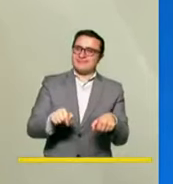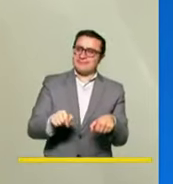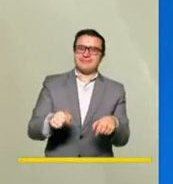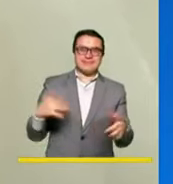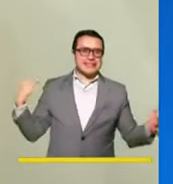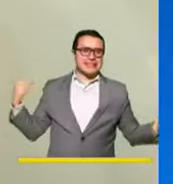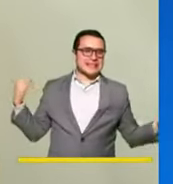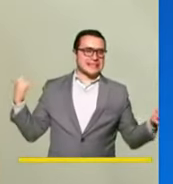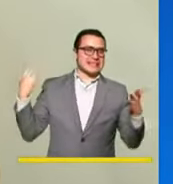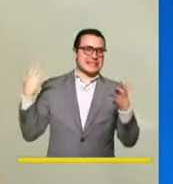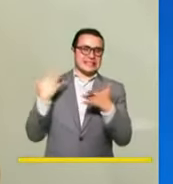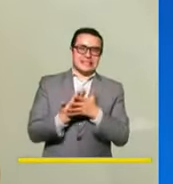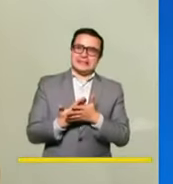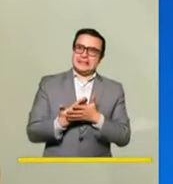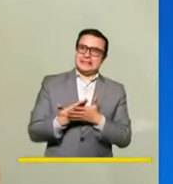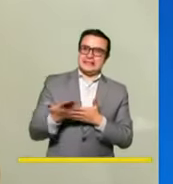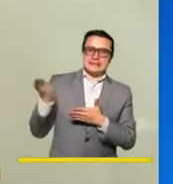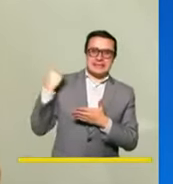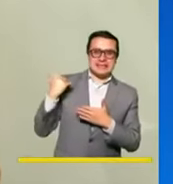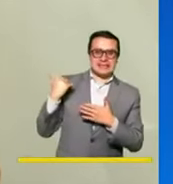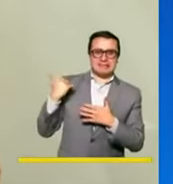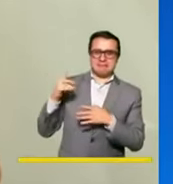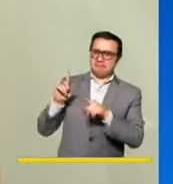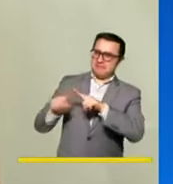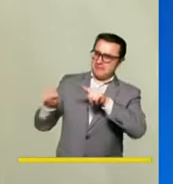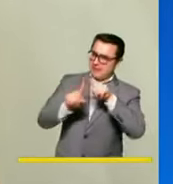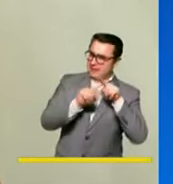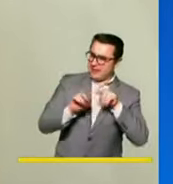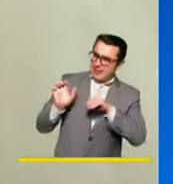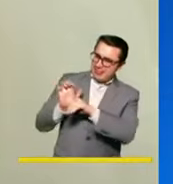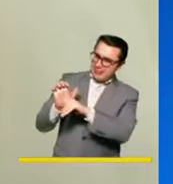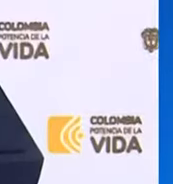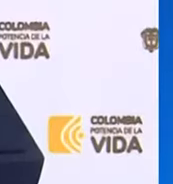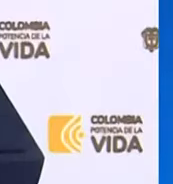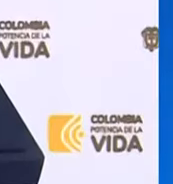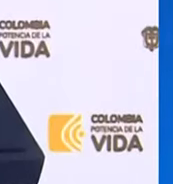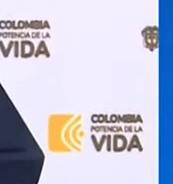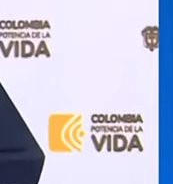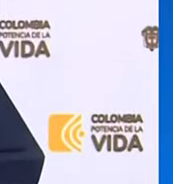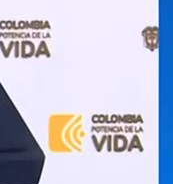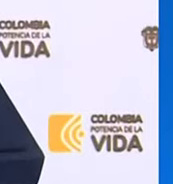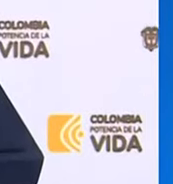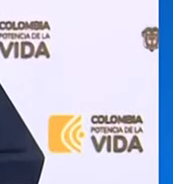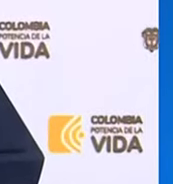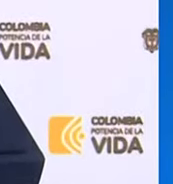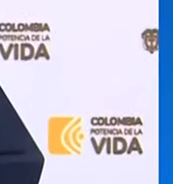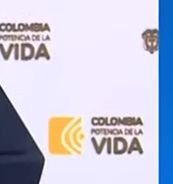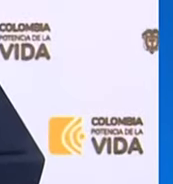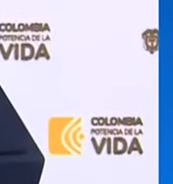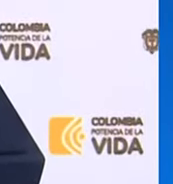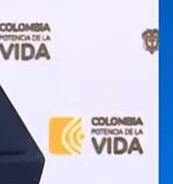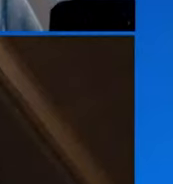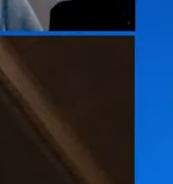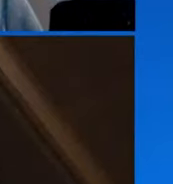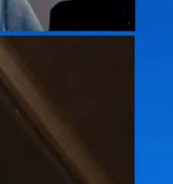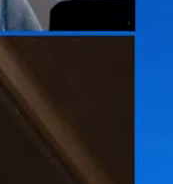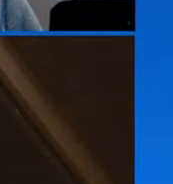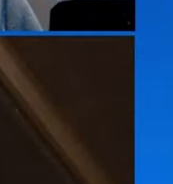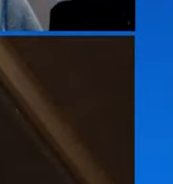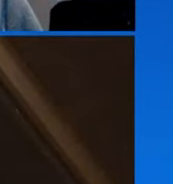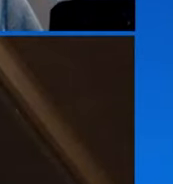presidente está diciendo esto es porque nada de lo anterior le funcionó luego fracasó pero Pero además fíjese